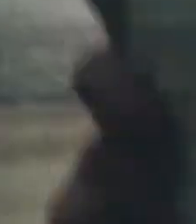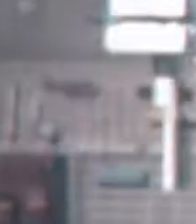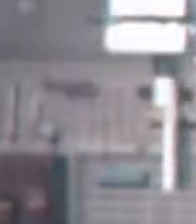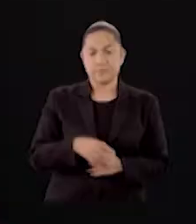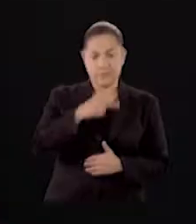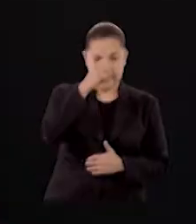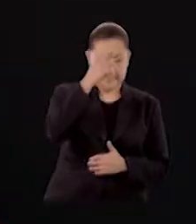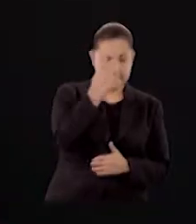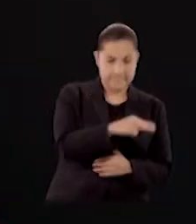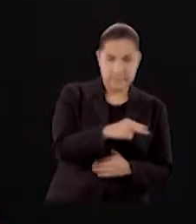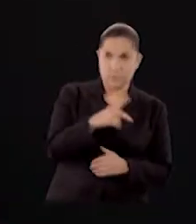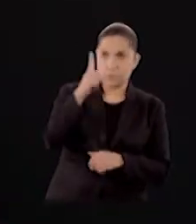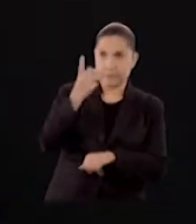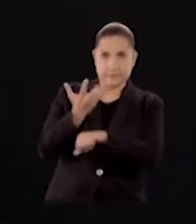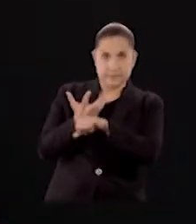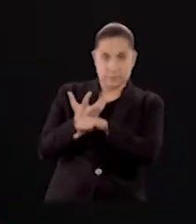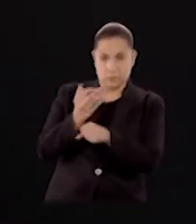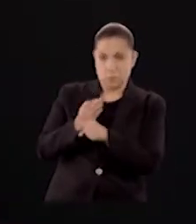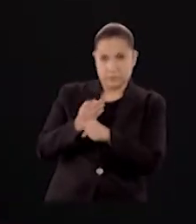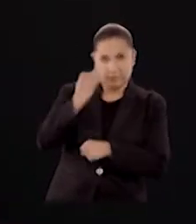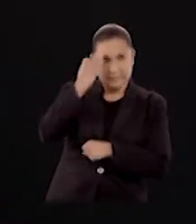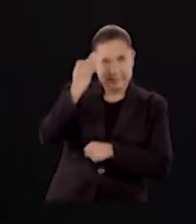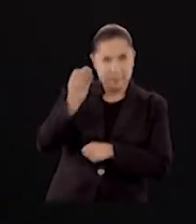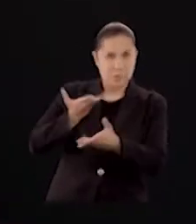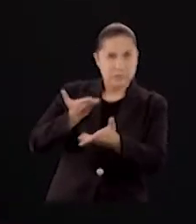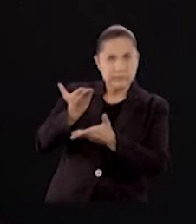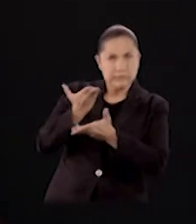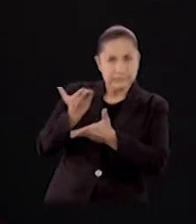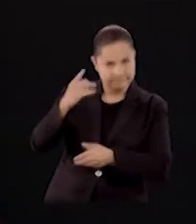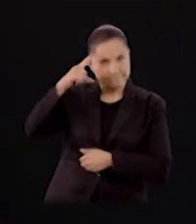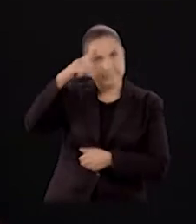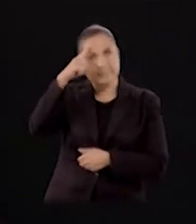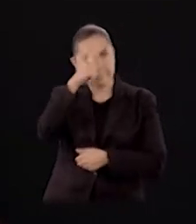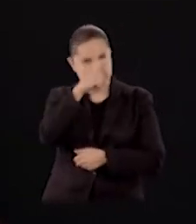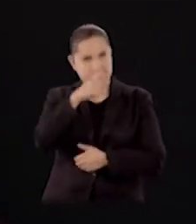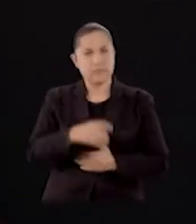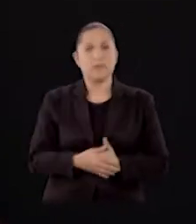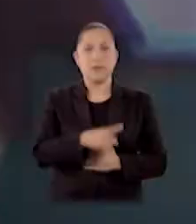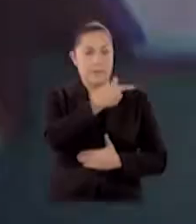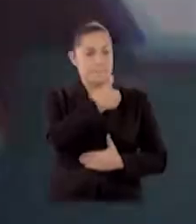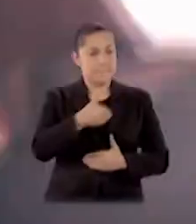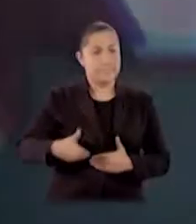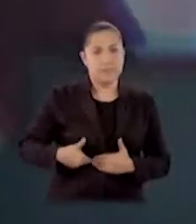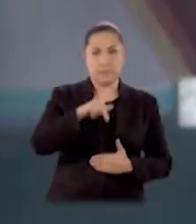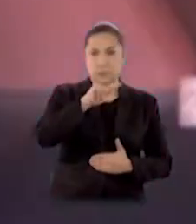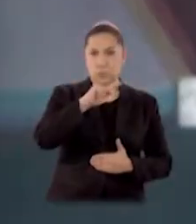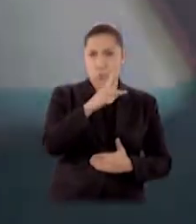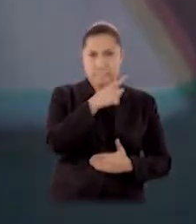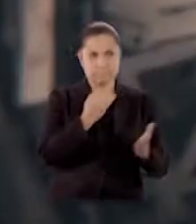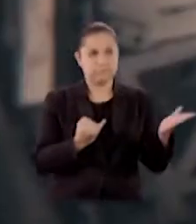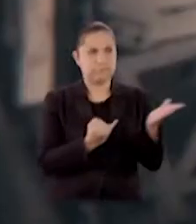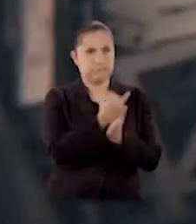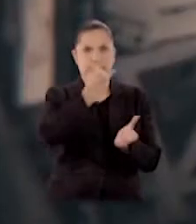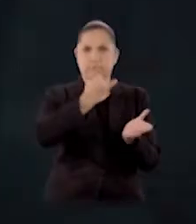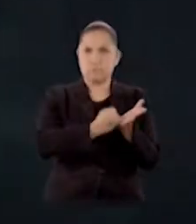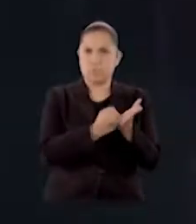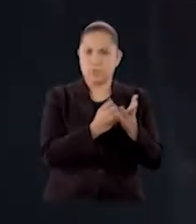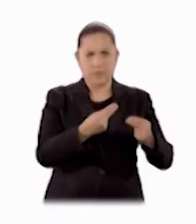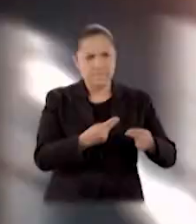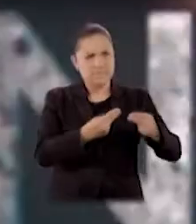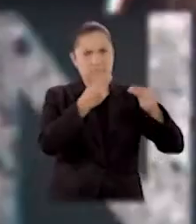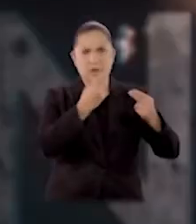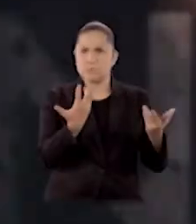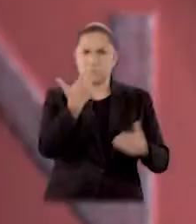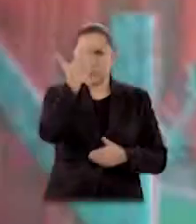nosotros. Estamos viviendo un momento grave y complicado en la relación con los Estados Unidos. Hoy, que el presidente Trump nos impone